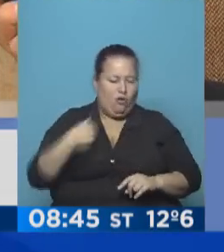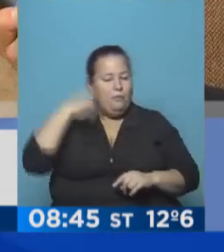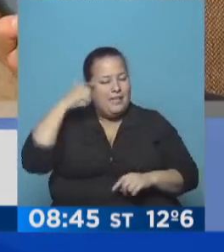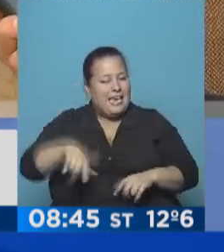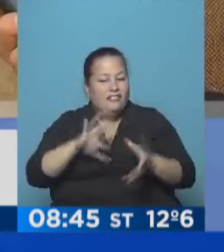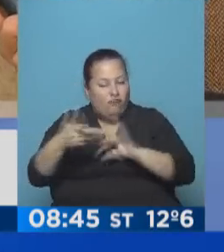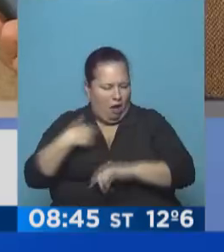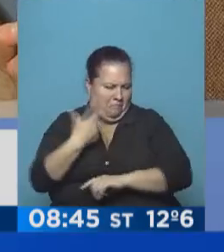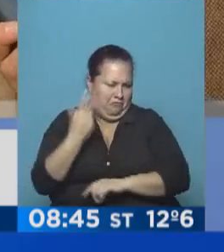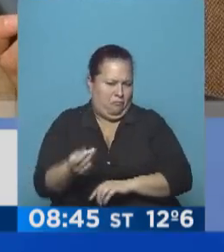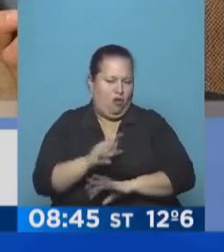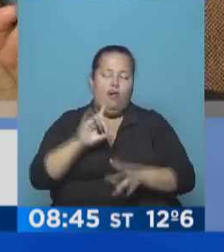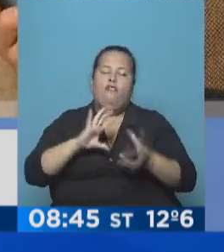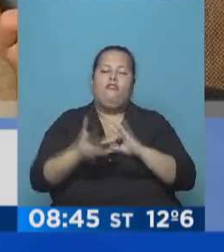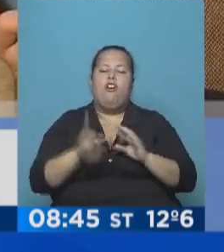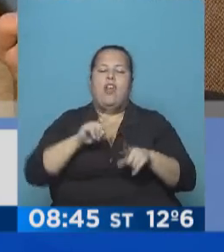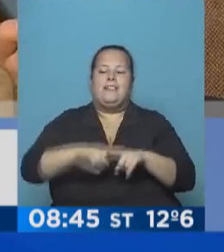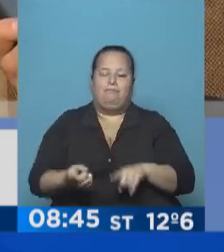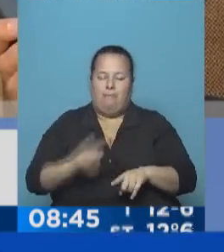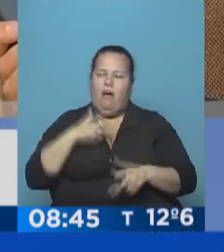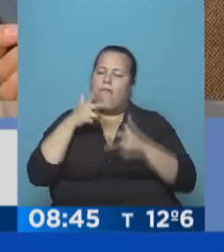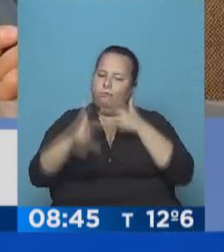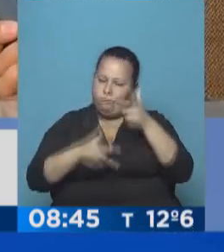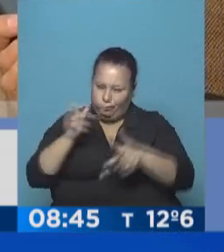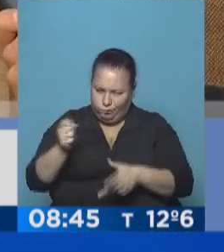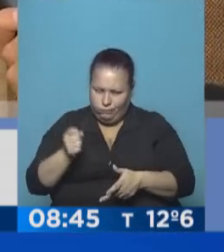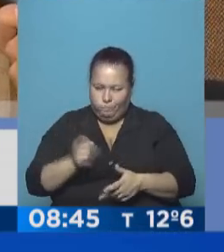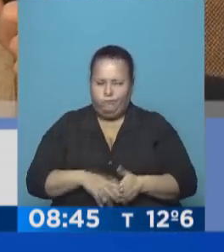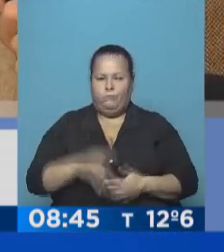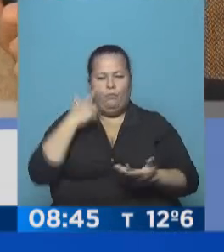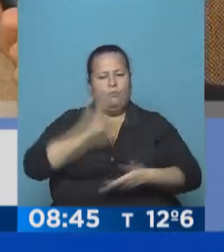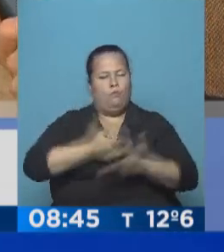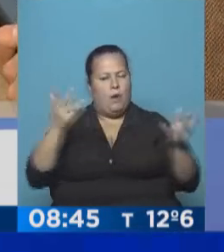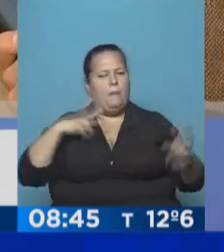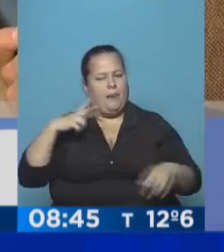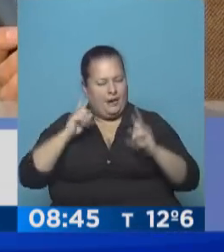este no es el camino no es el paro, se lo hemos expresado en público y en